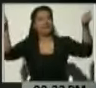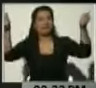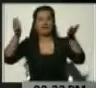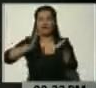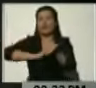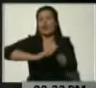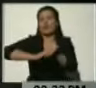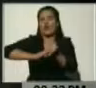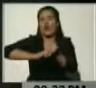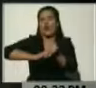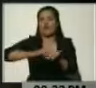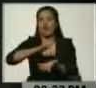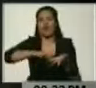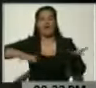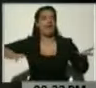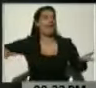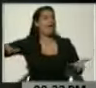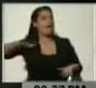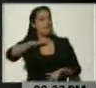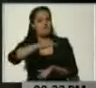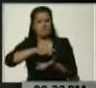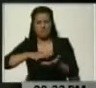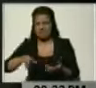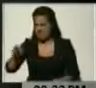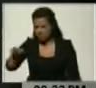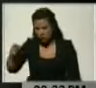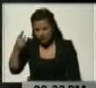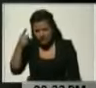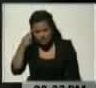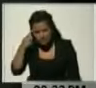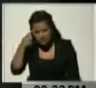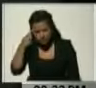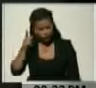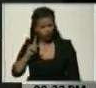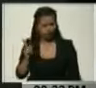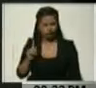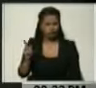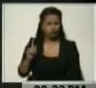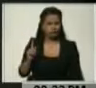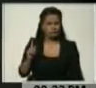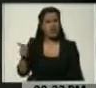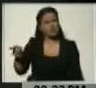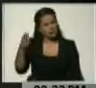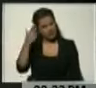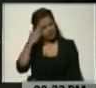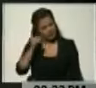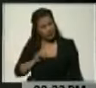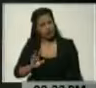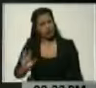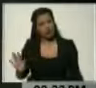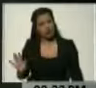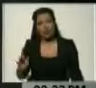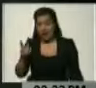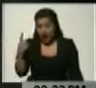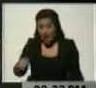inmensa problemática social, económica, política y moral que hoy